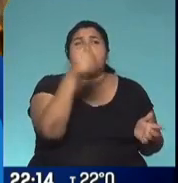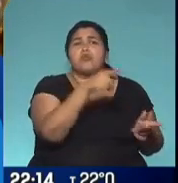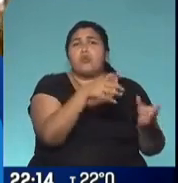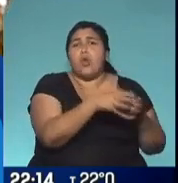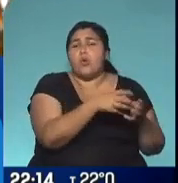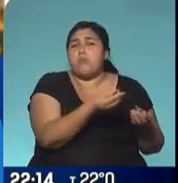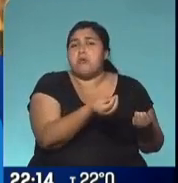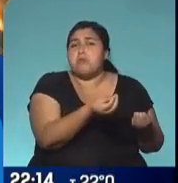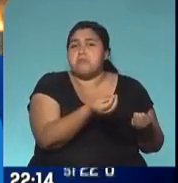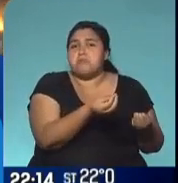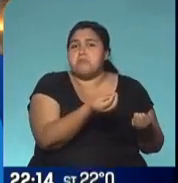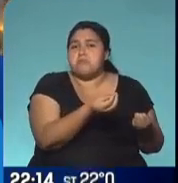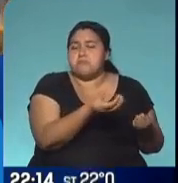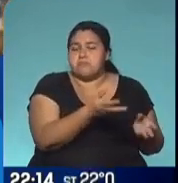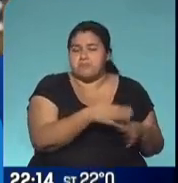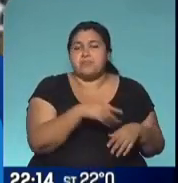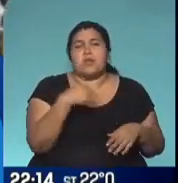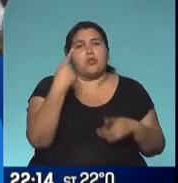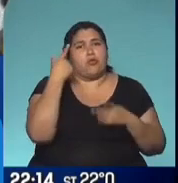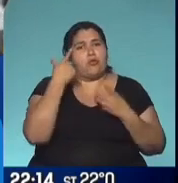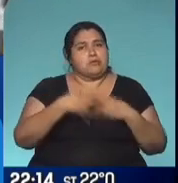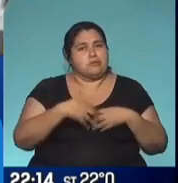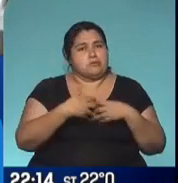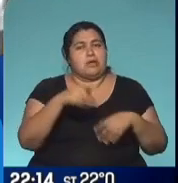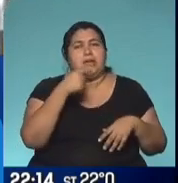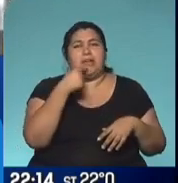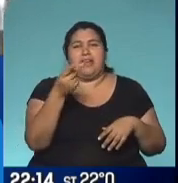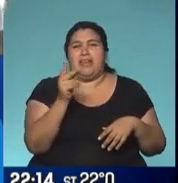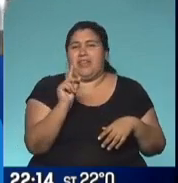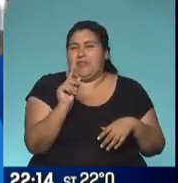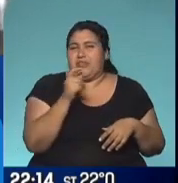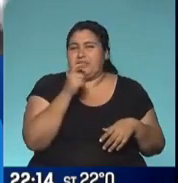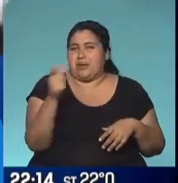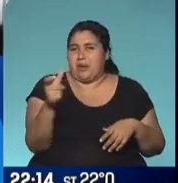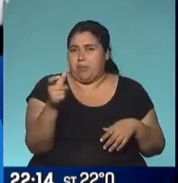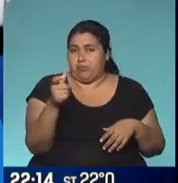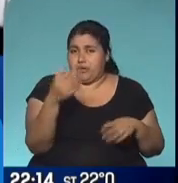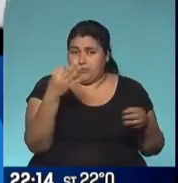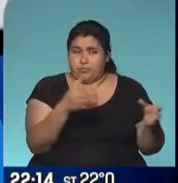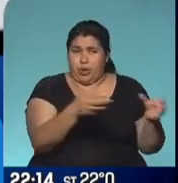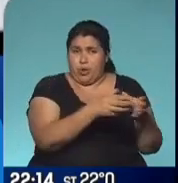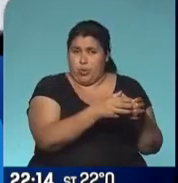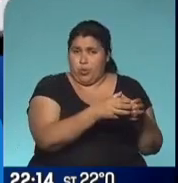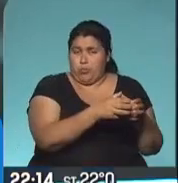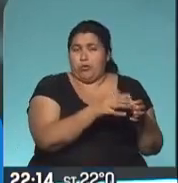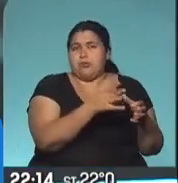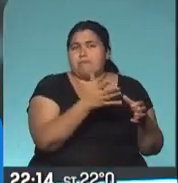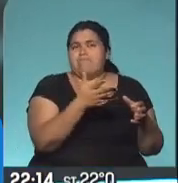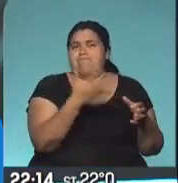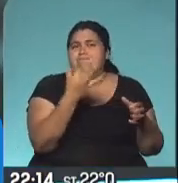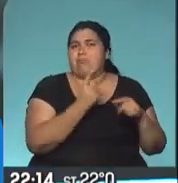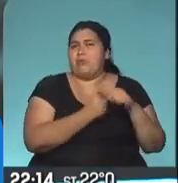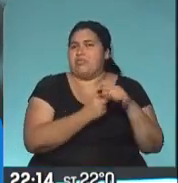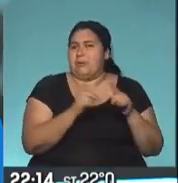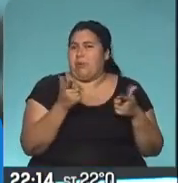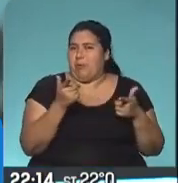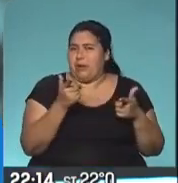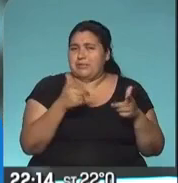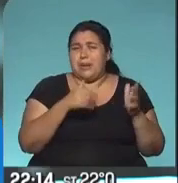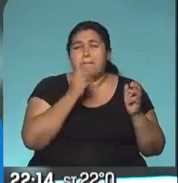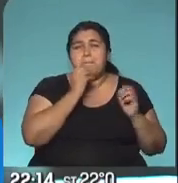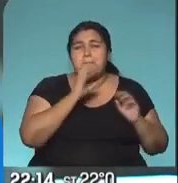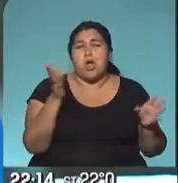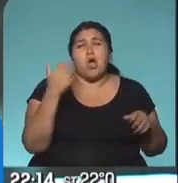laborismo? Bueno, es una pregunta difícil de responder porque nada bueno. En principio nada bueno. Vos decías bien, Jorge, fue la peor elección desde